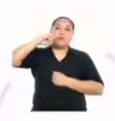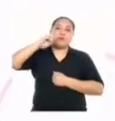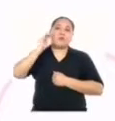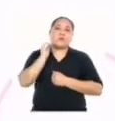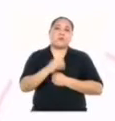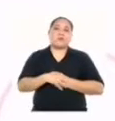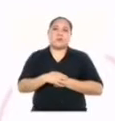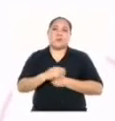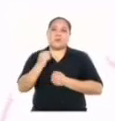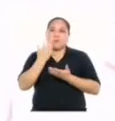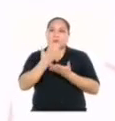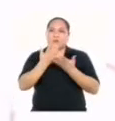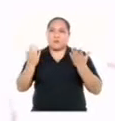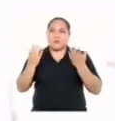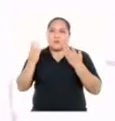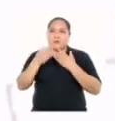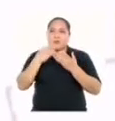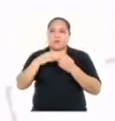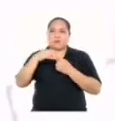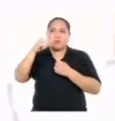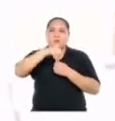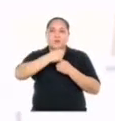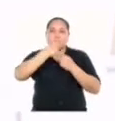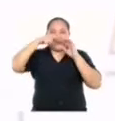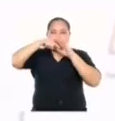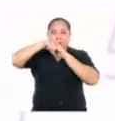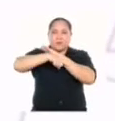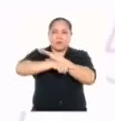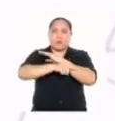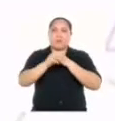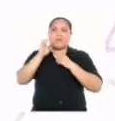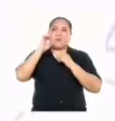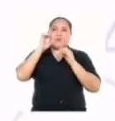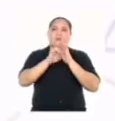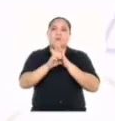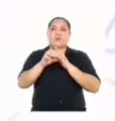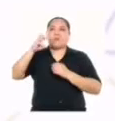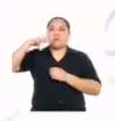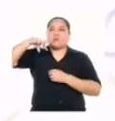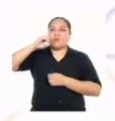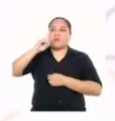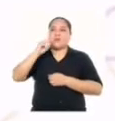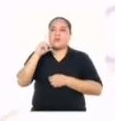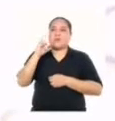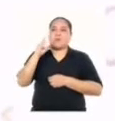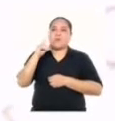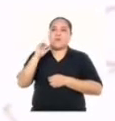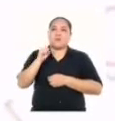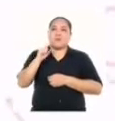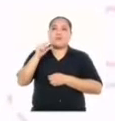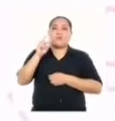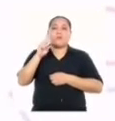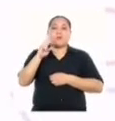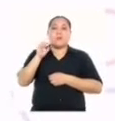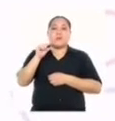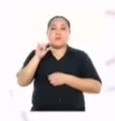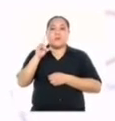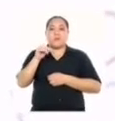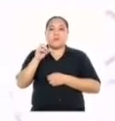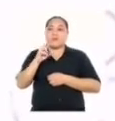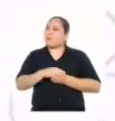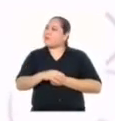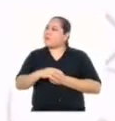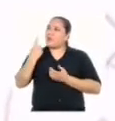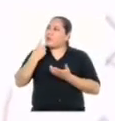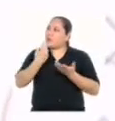desde piezas muy simples hasta otras muy complejas, como poliedros regulares e irregulares.